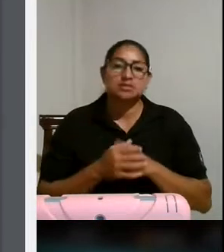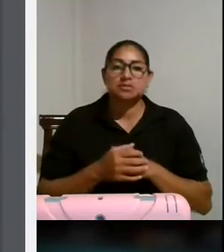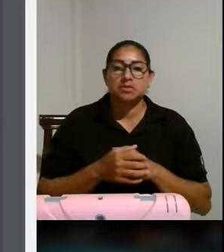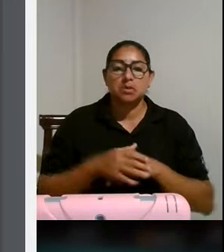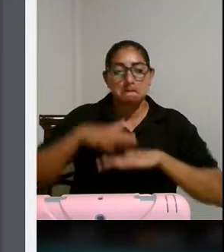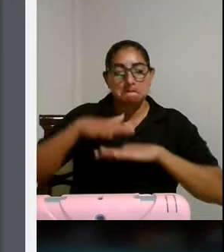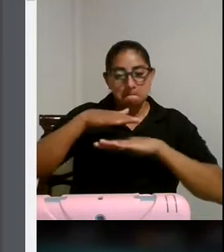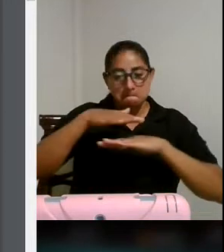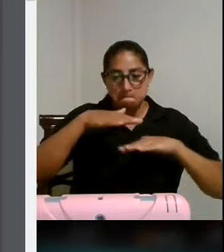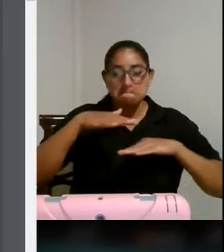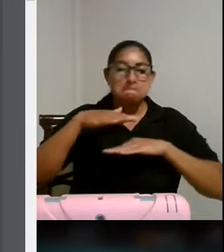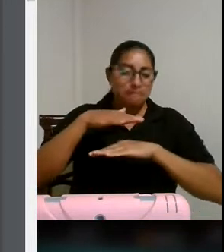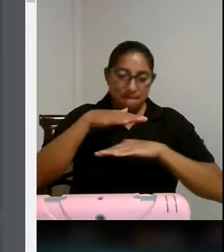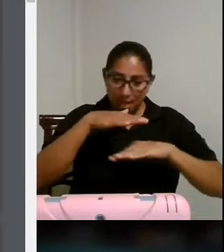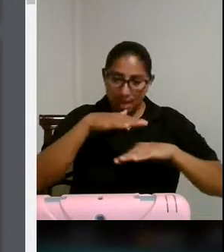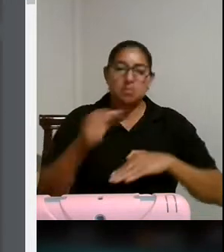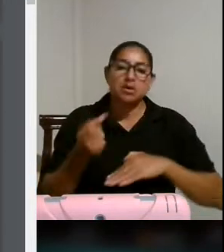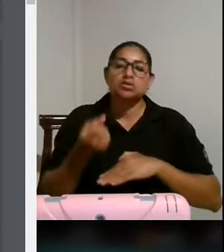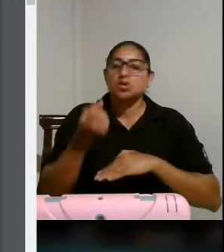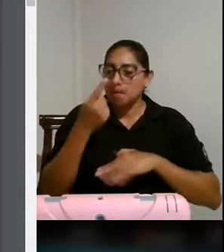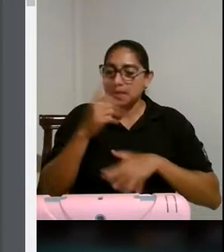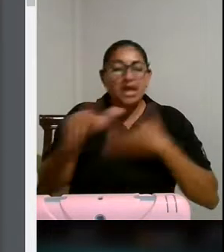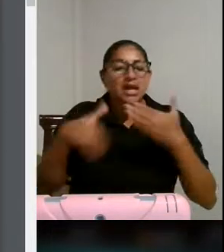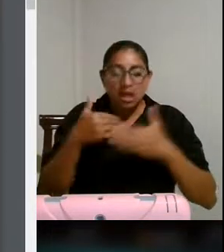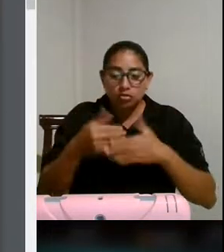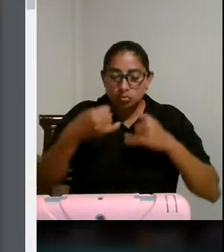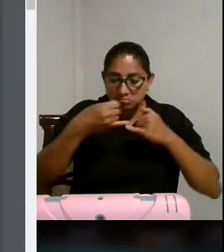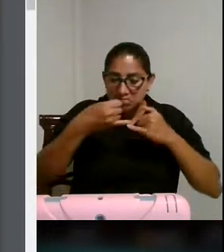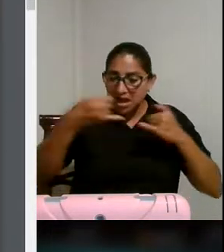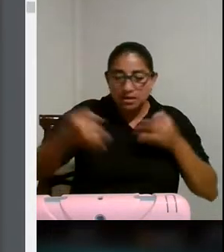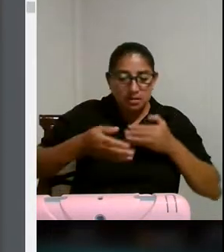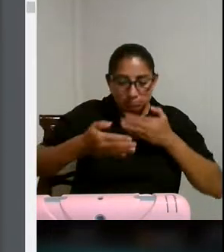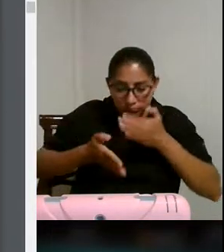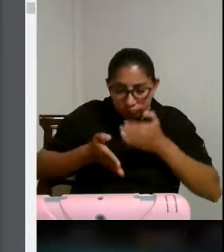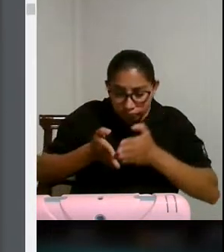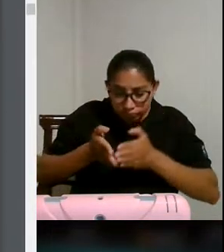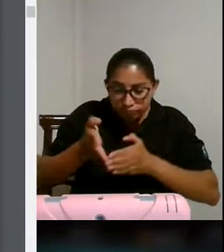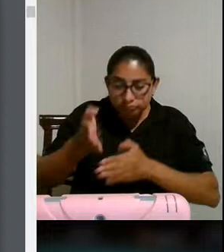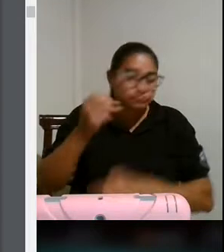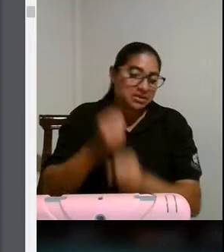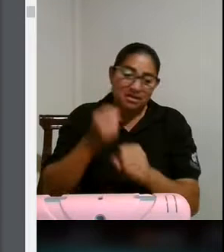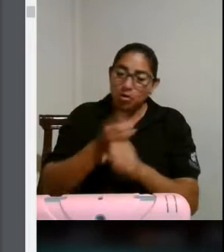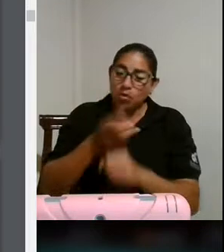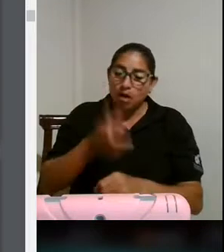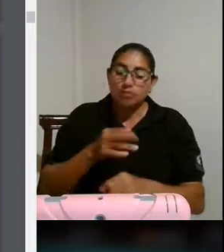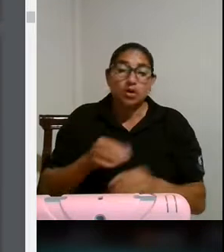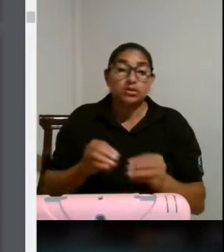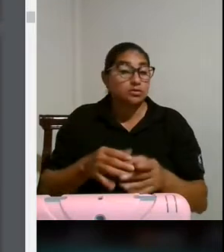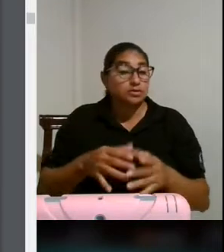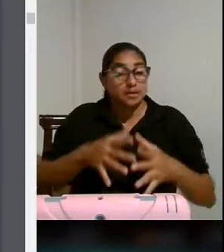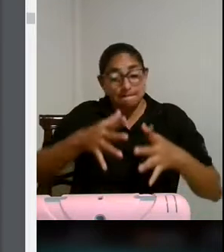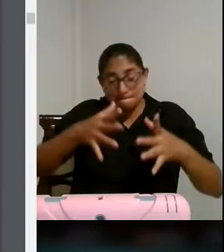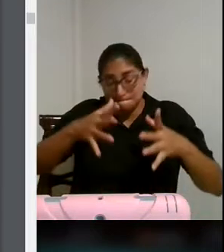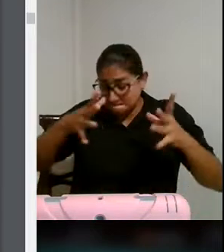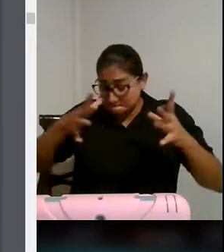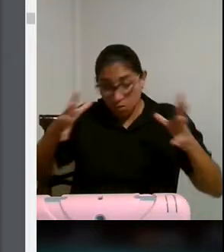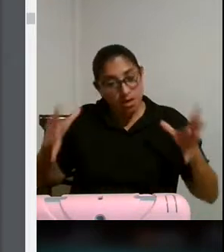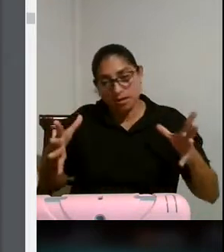es que comprendan que todos llevan una misma línea, ¿verdad? Porque si no el ejercicio sería muy extenso y la idea es que